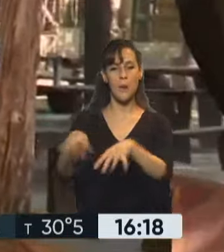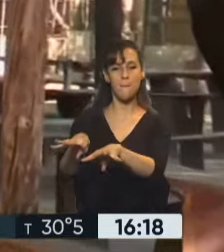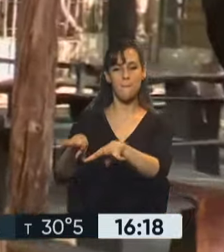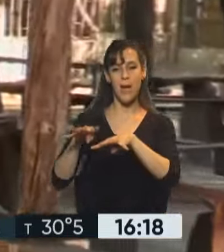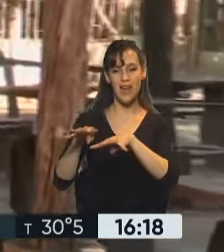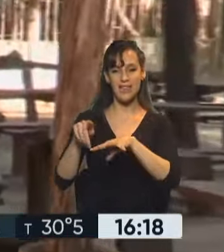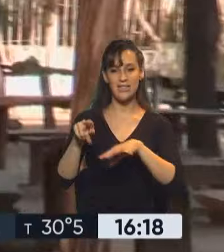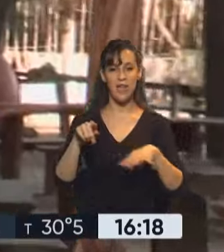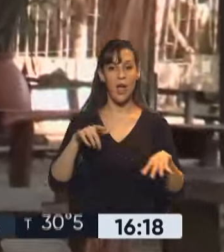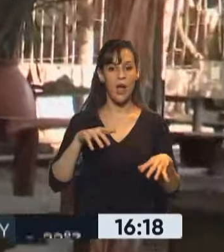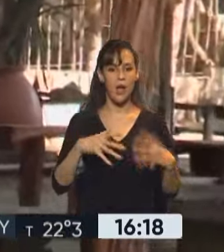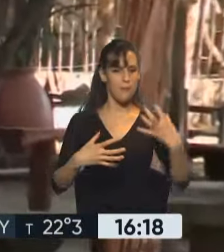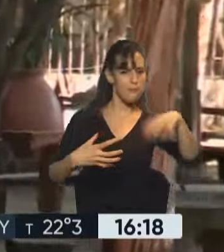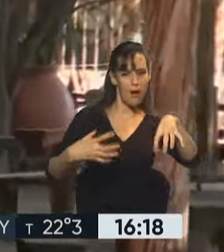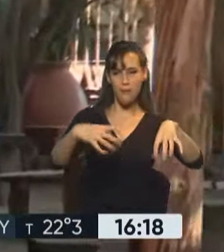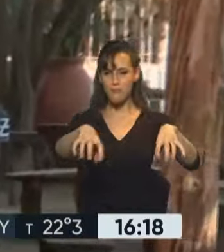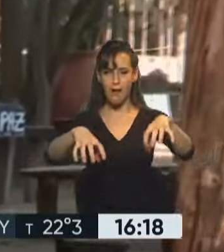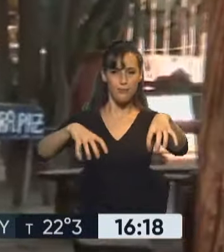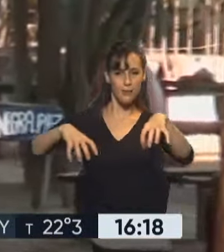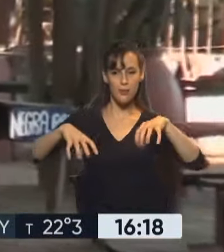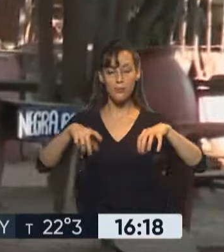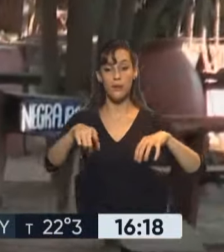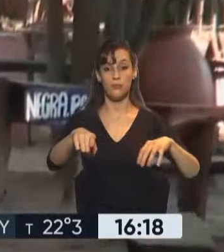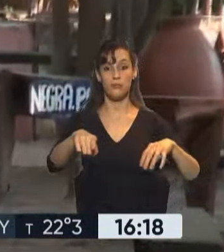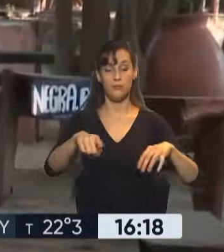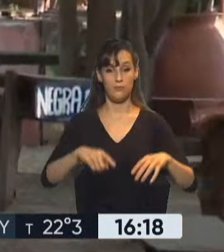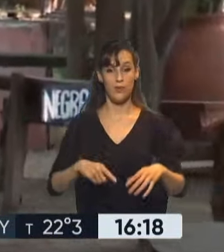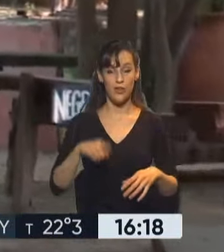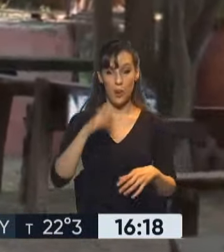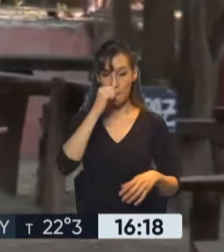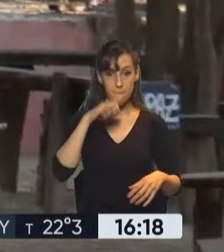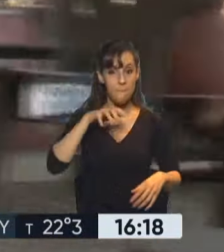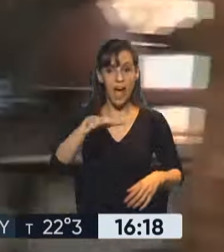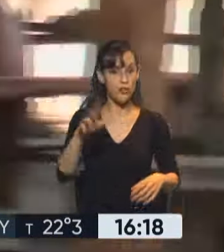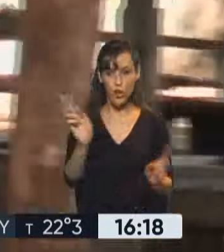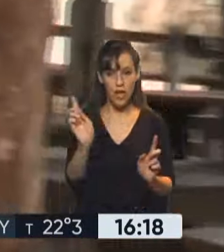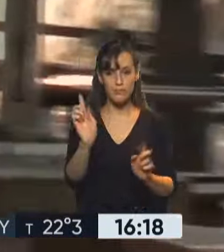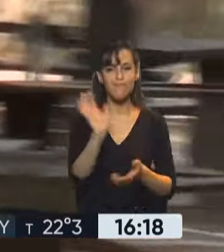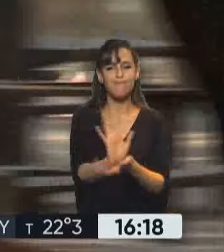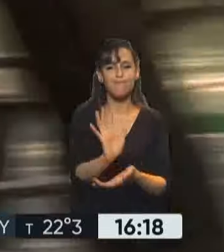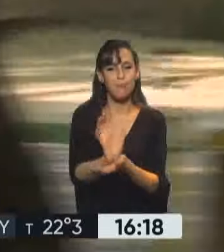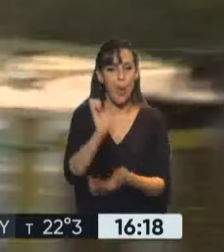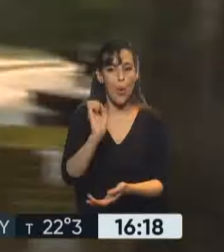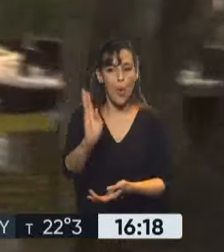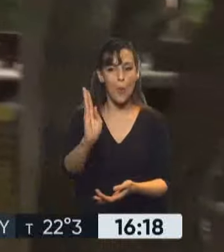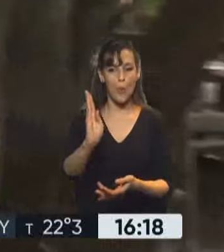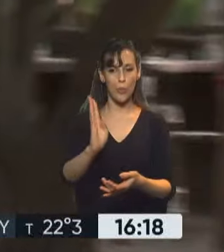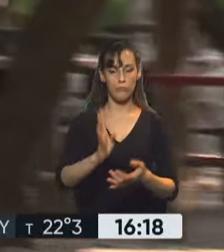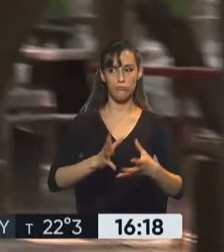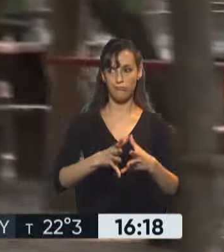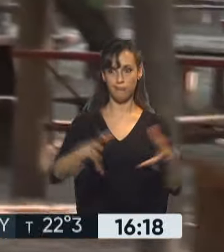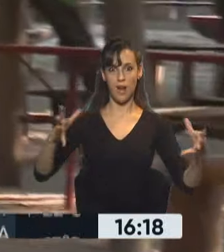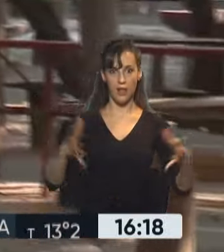lugar increíble, un patio, con mucho árbol, mucha sombra, para pasar un lindo momento con la cultura nuestra,